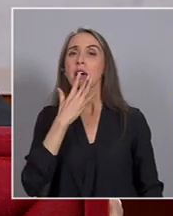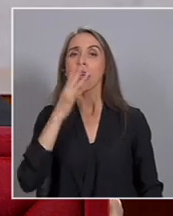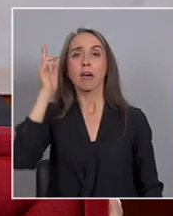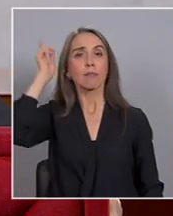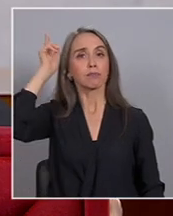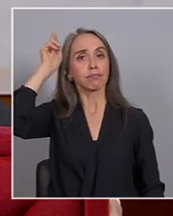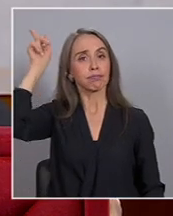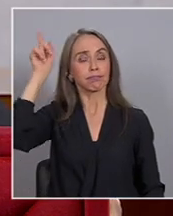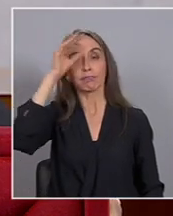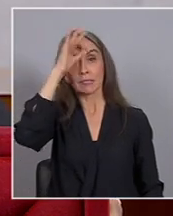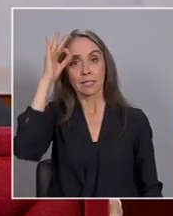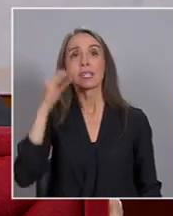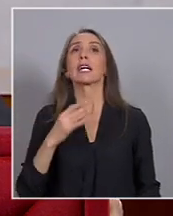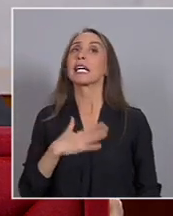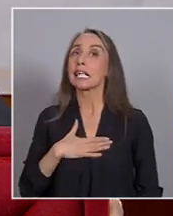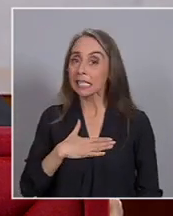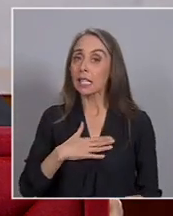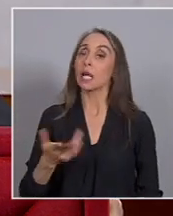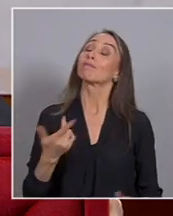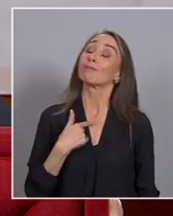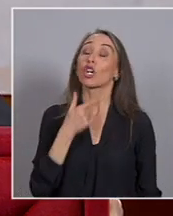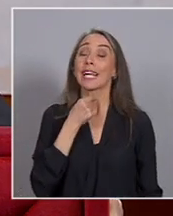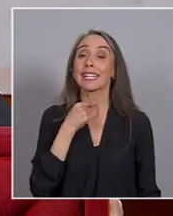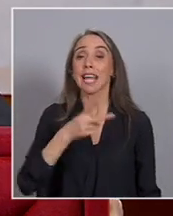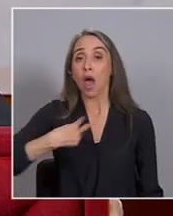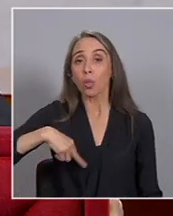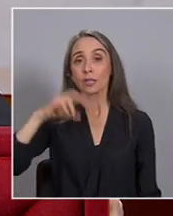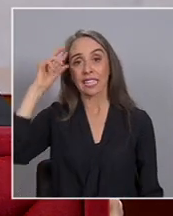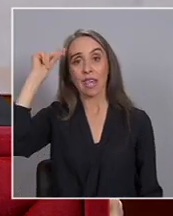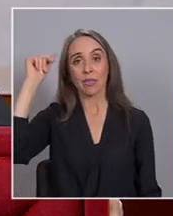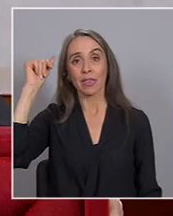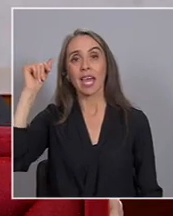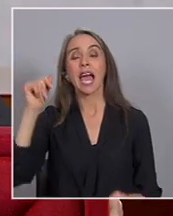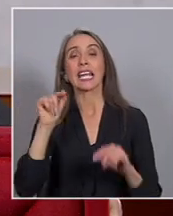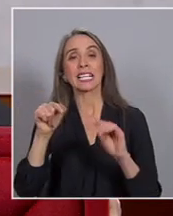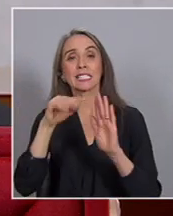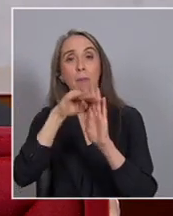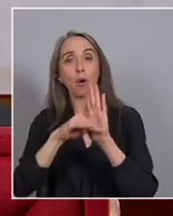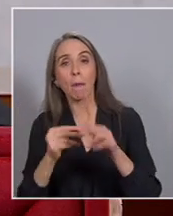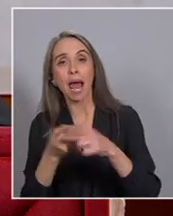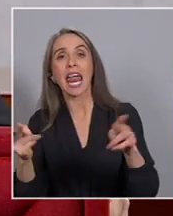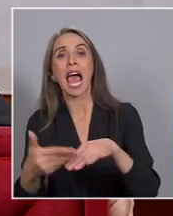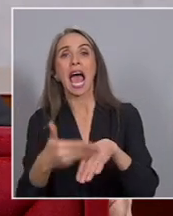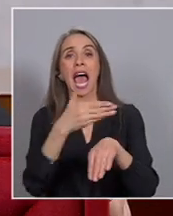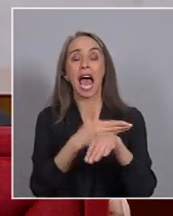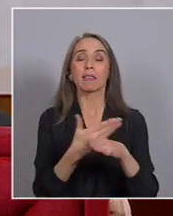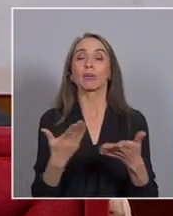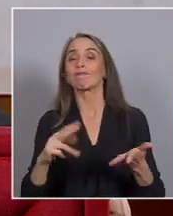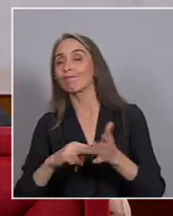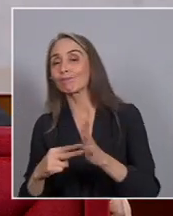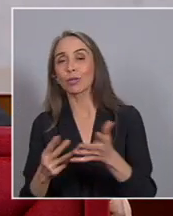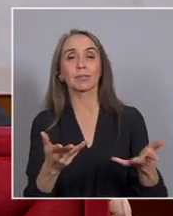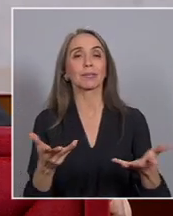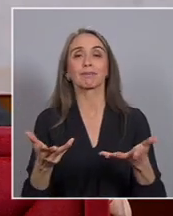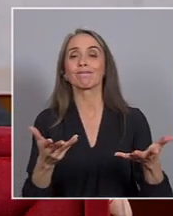Me habría gustado, y era nuestra idea, lanzarla antes, pero sin embargo